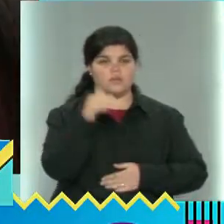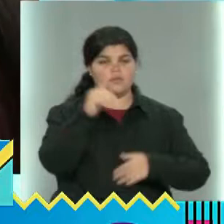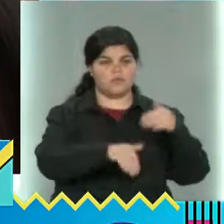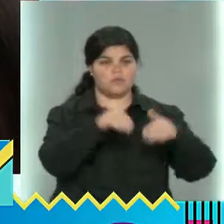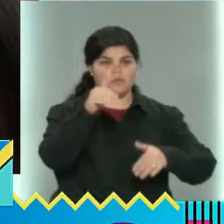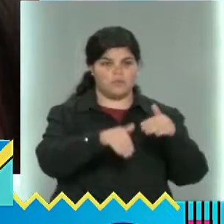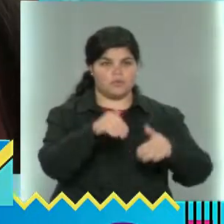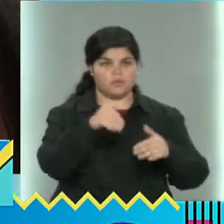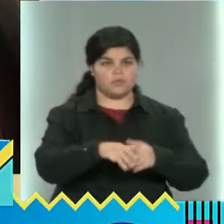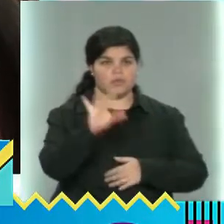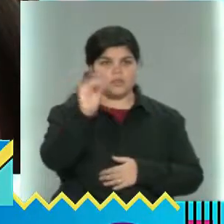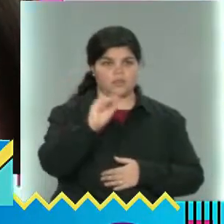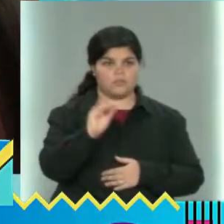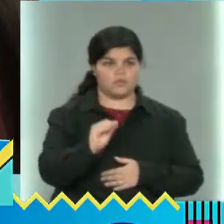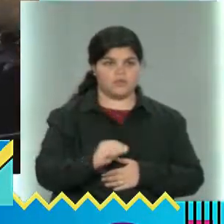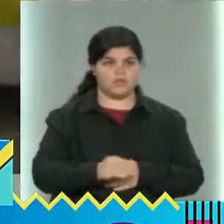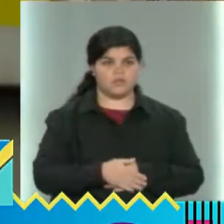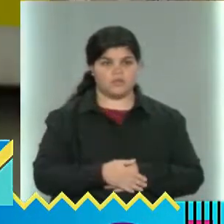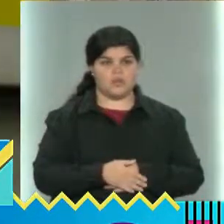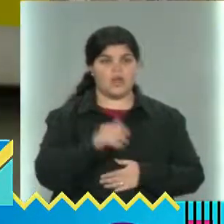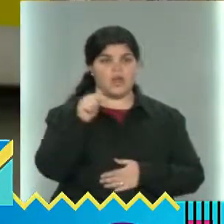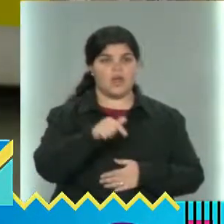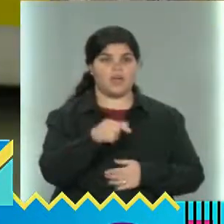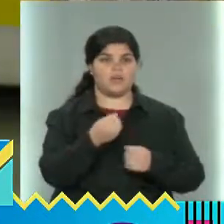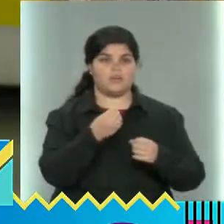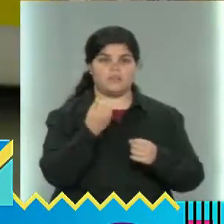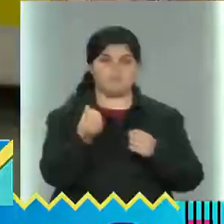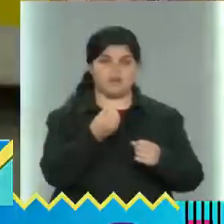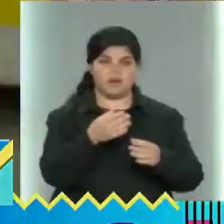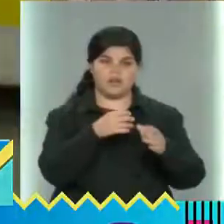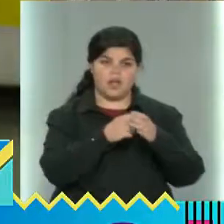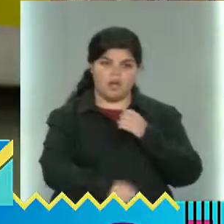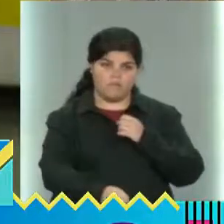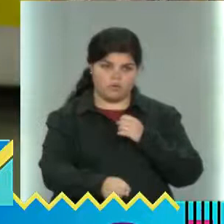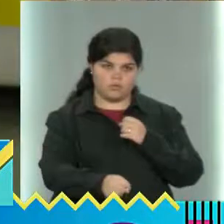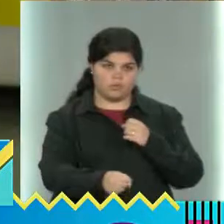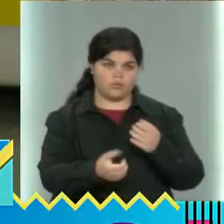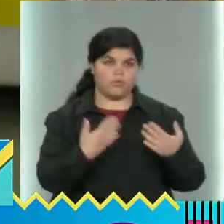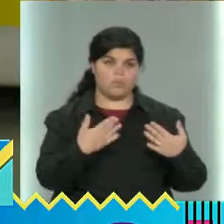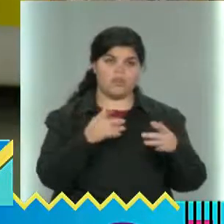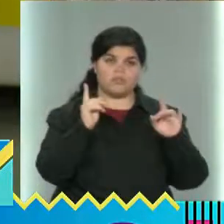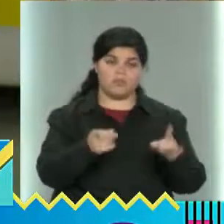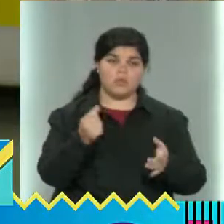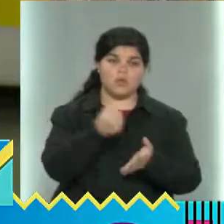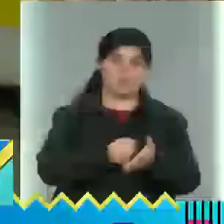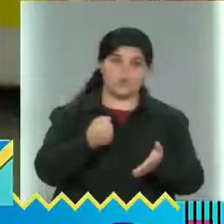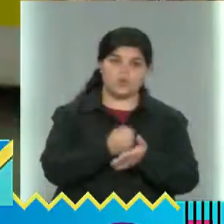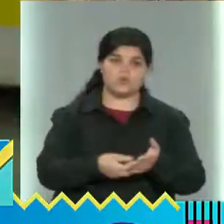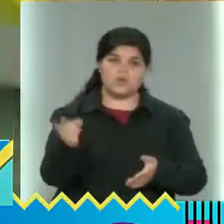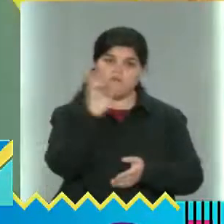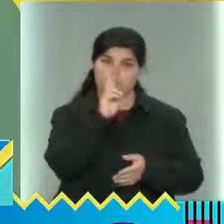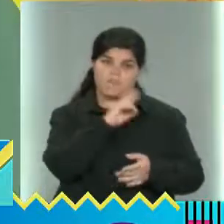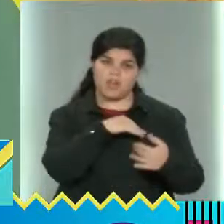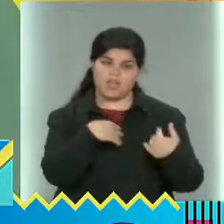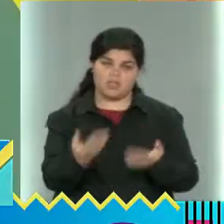se obtuvo en diputados por la despenalización del aborto, o la lucha feminista que se viene dando desde